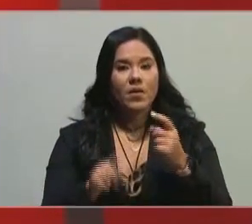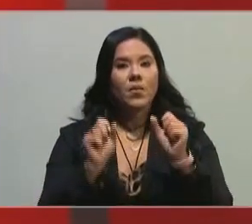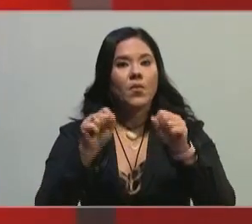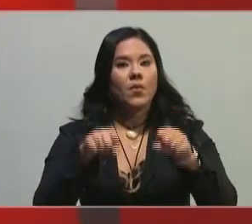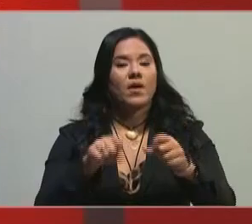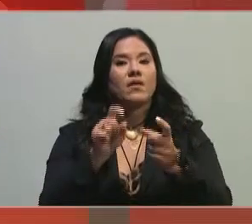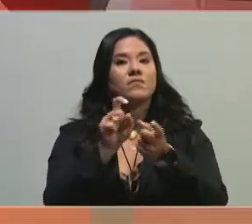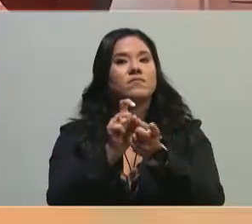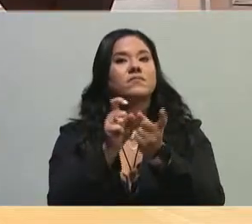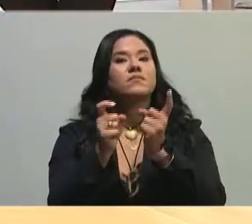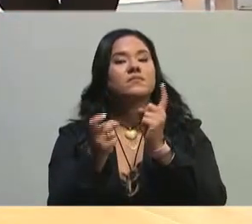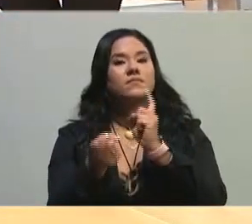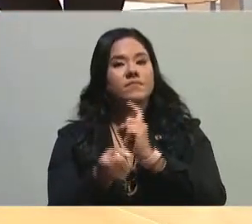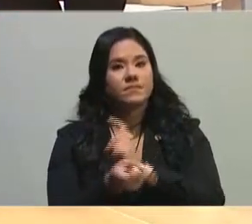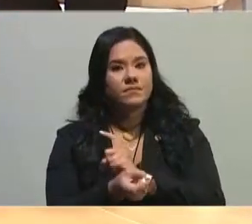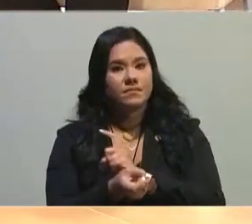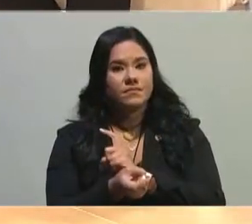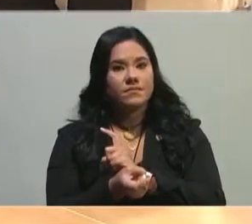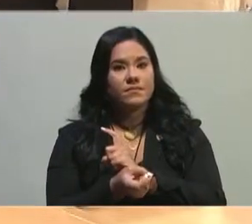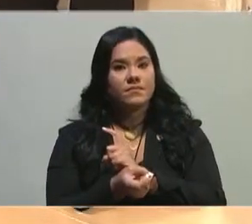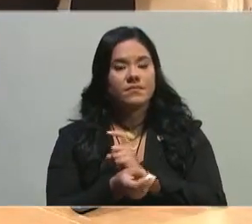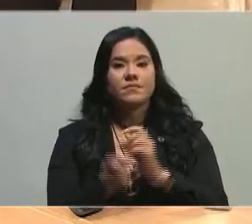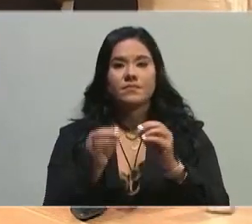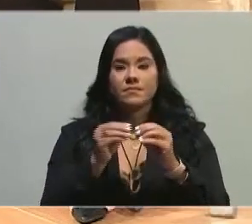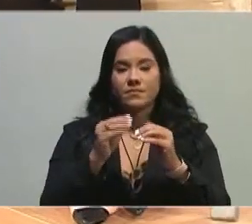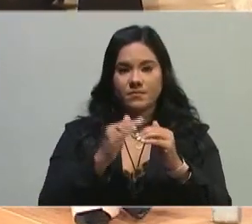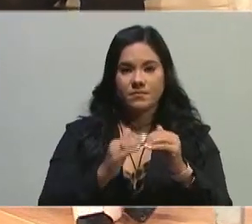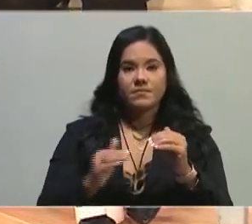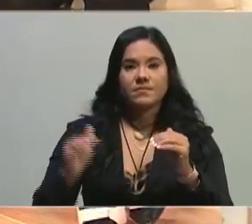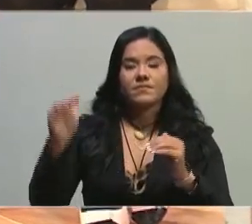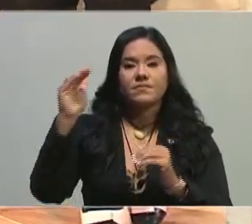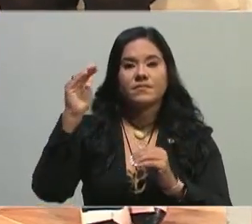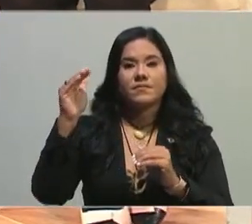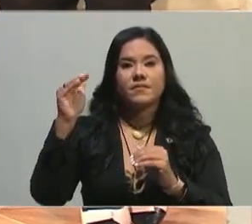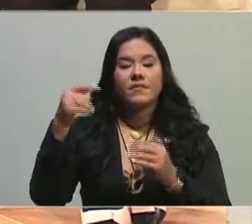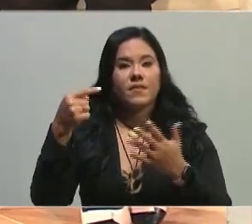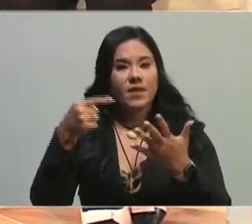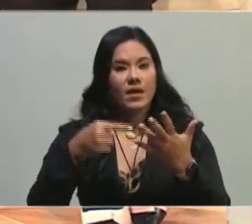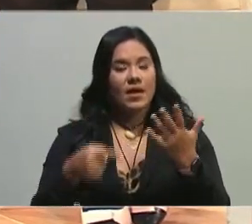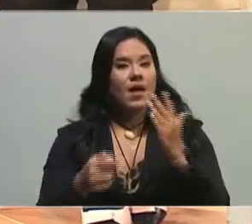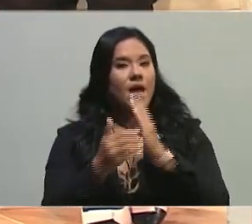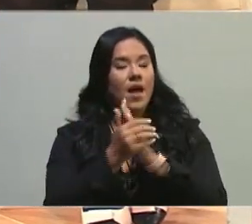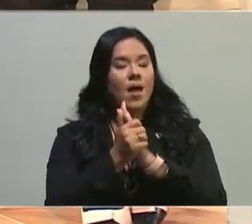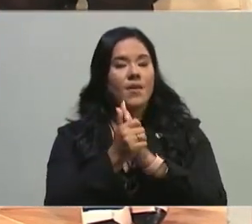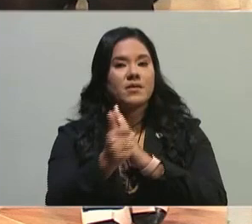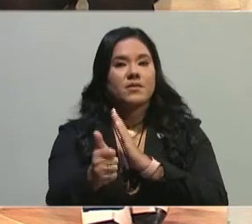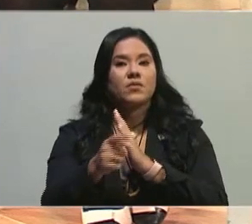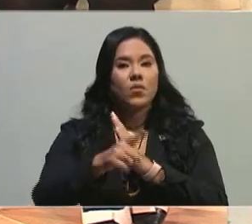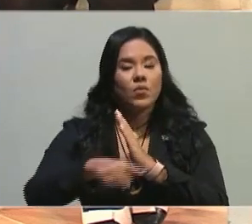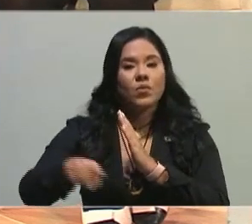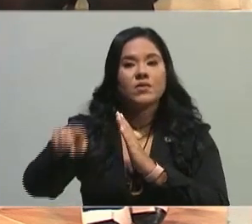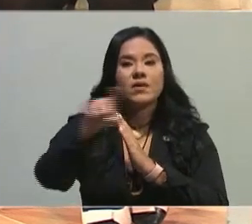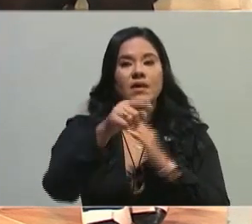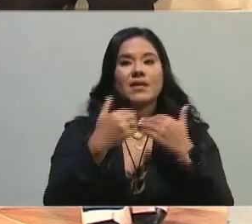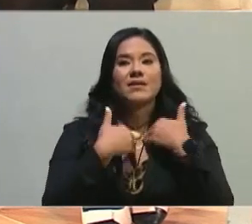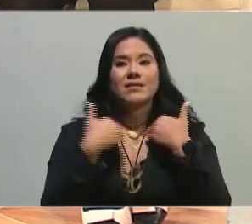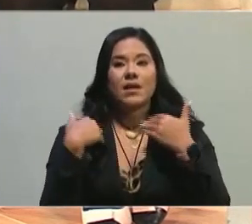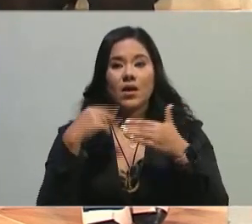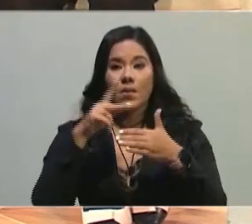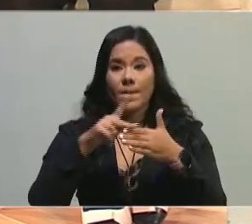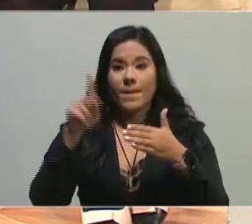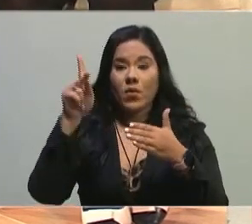tenemos 807 y un poquito más de presupuesto al año a nivel de capacitación ustedes tienen algunos